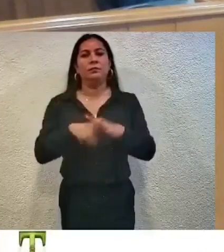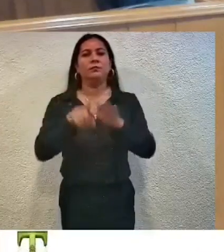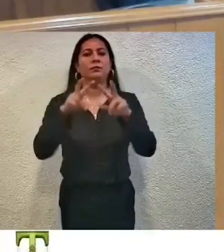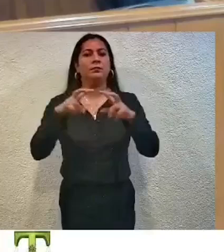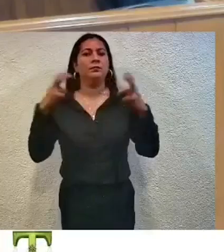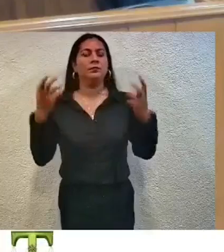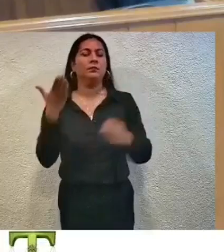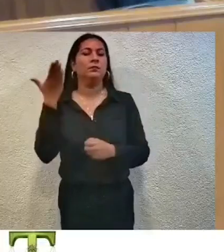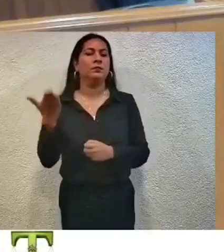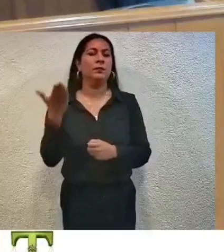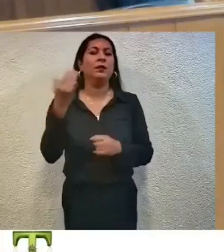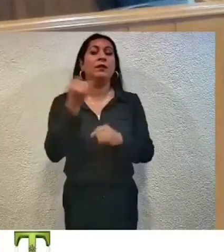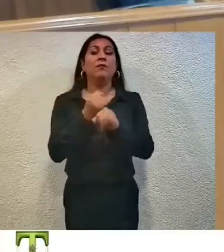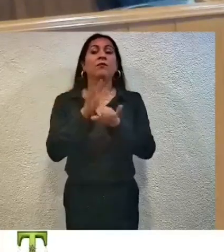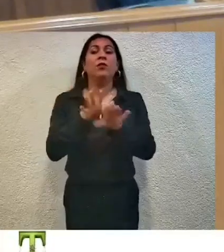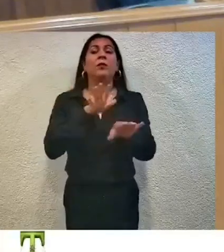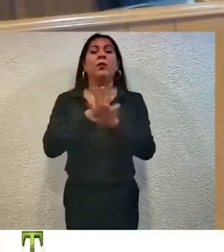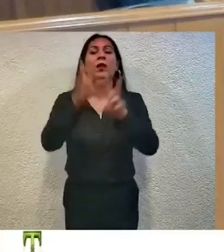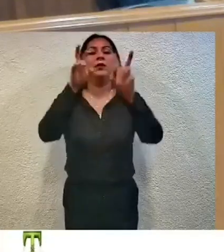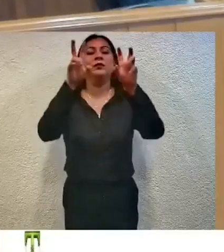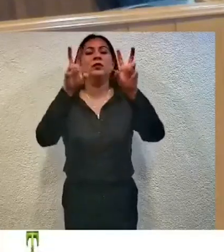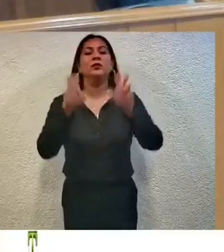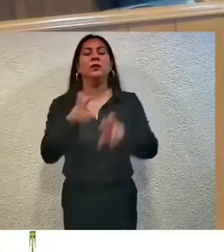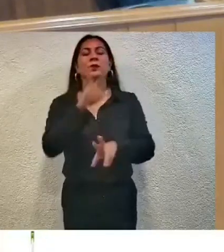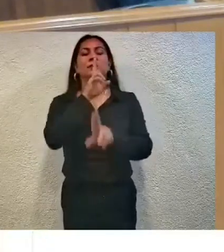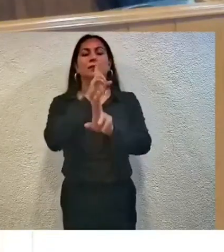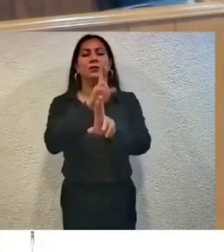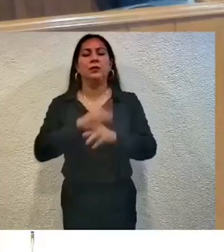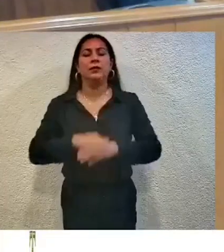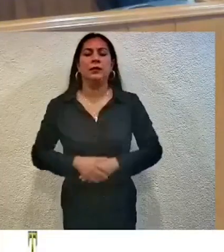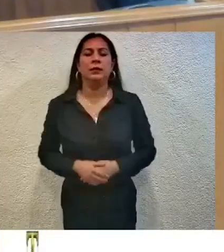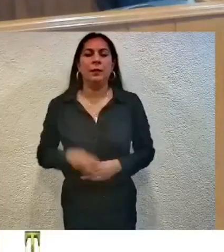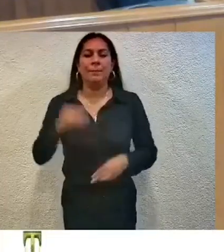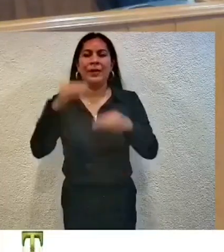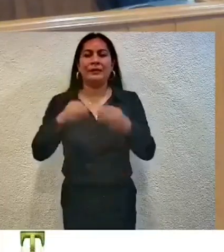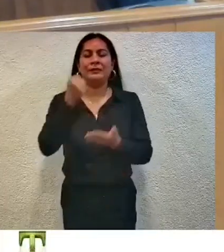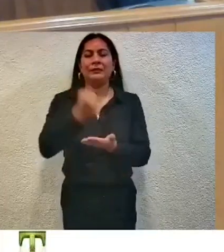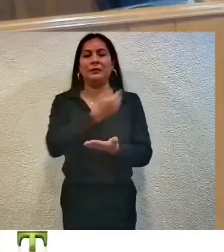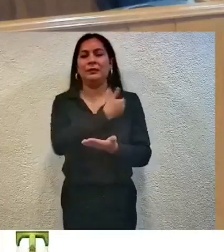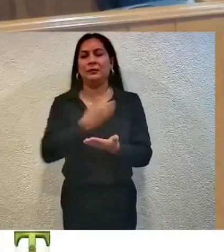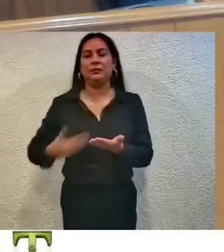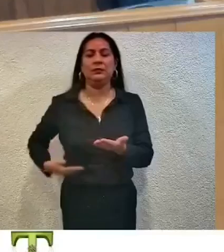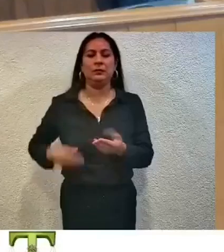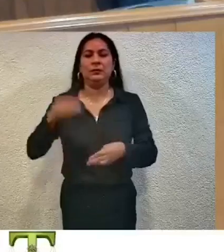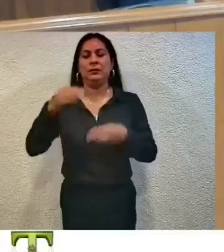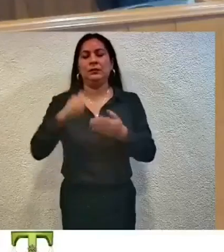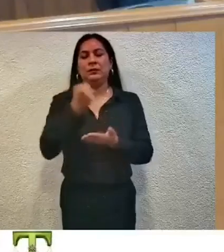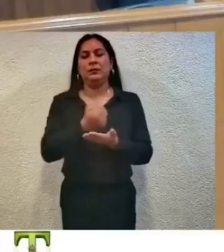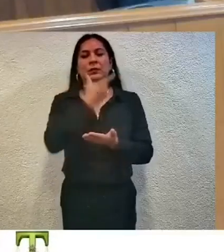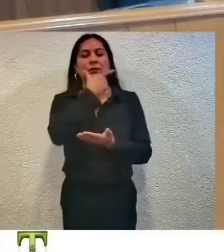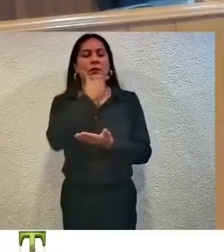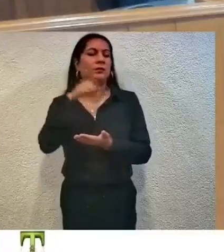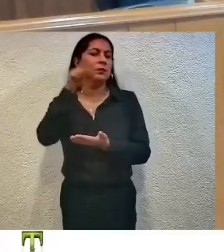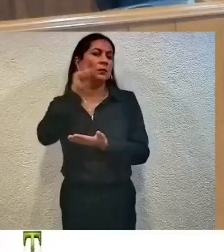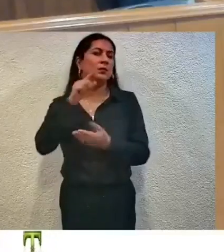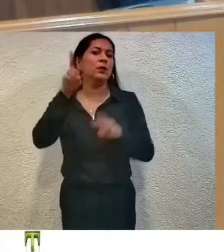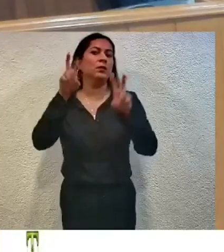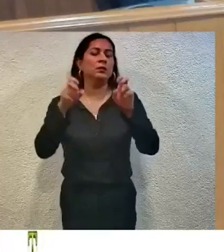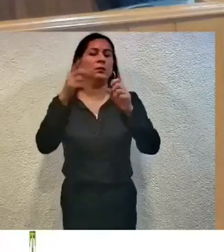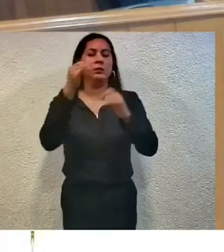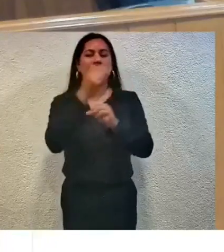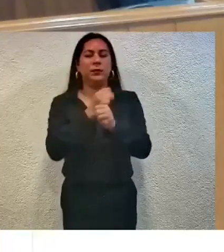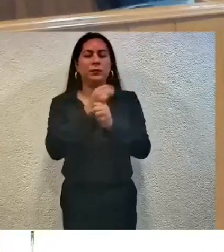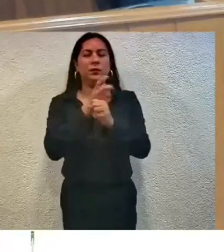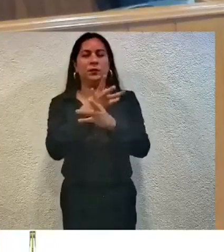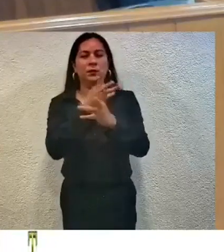Le solicito nos informe los asuntos a resolver. Magistrada presidenta, magistradas, magistrado, los asuntos listados para analizar